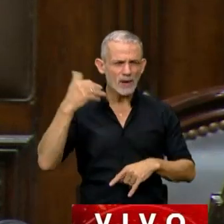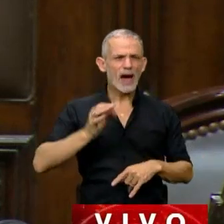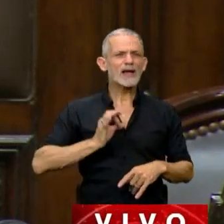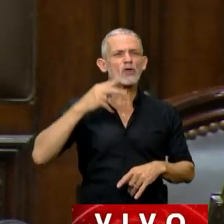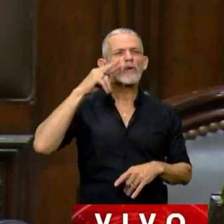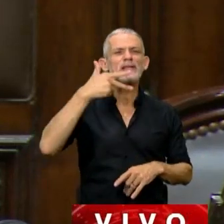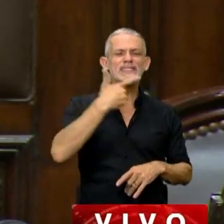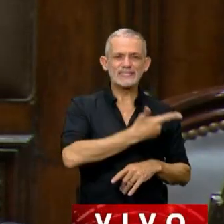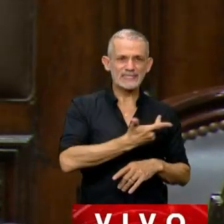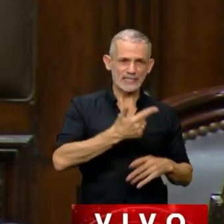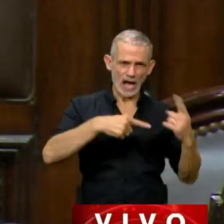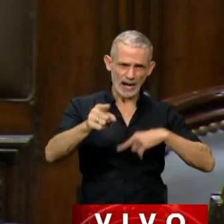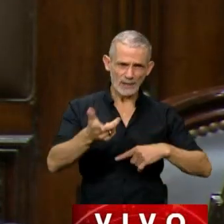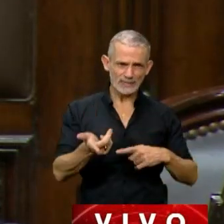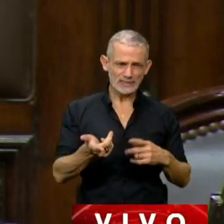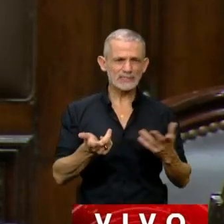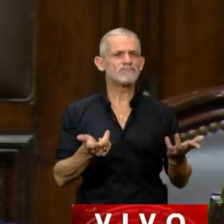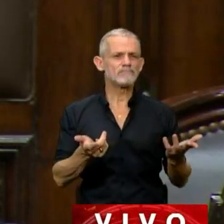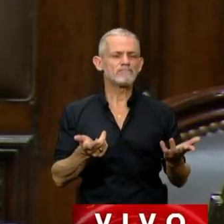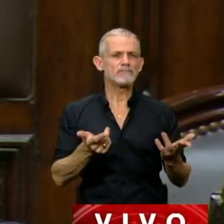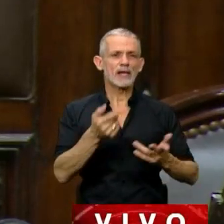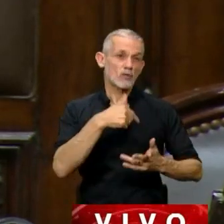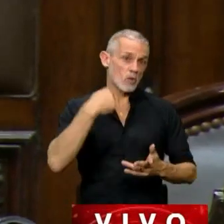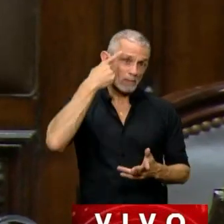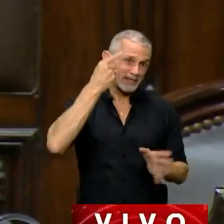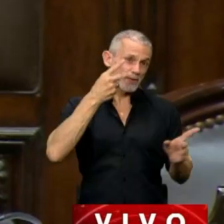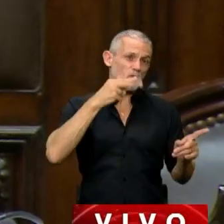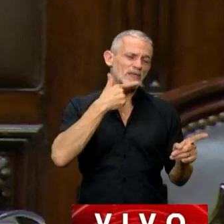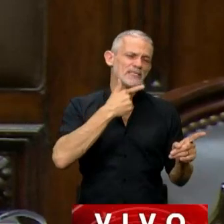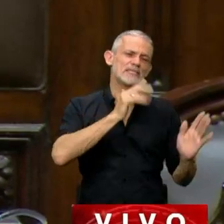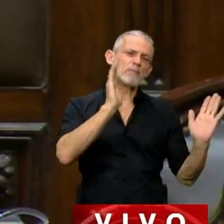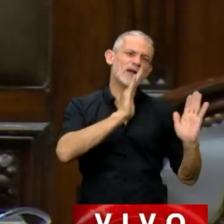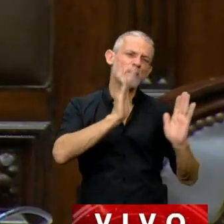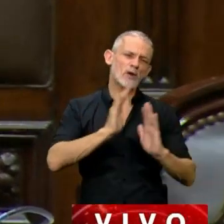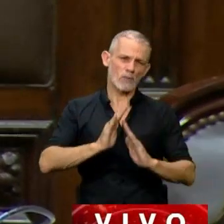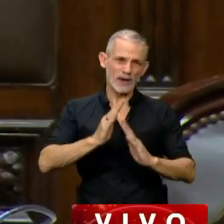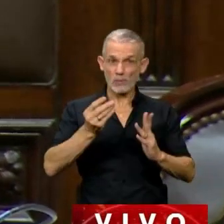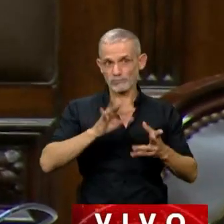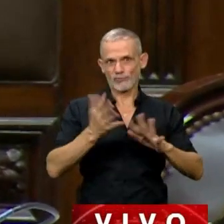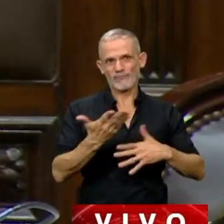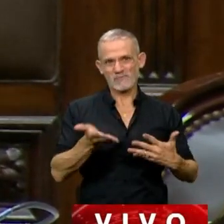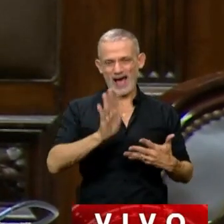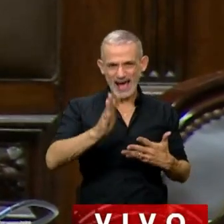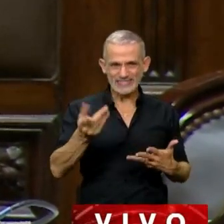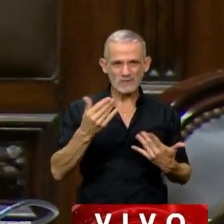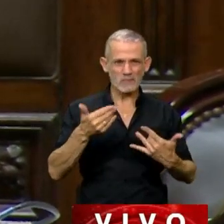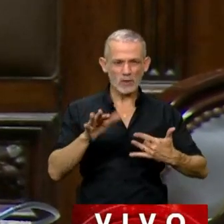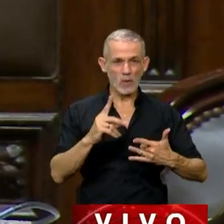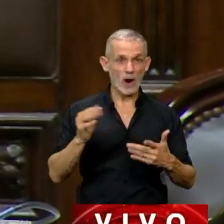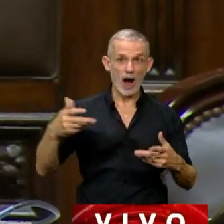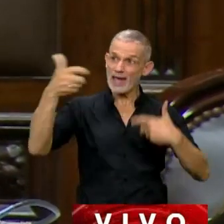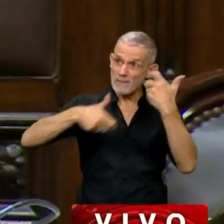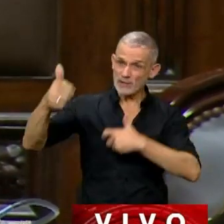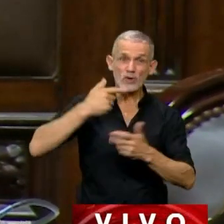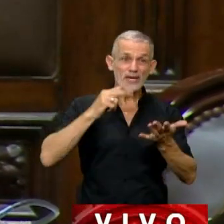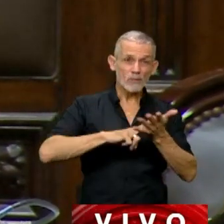año 2017, donde íbamos a reducir los impuestos porque es la forma en que podemos atraer inversión,